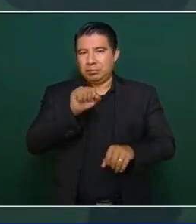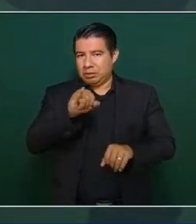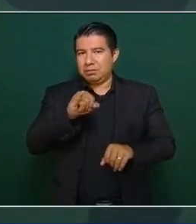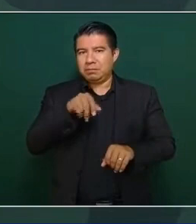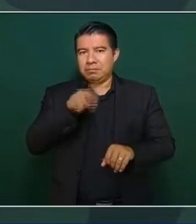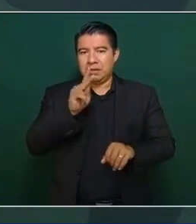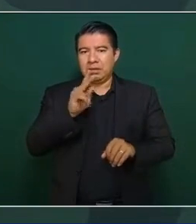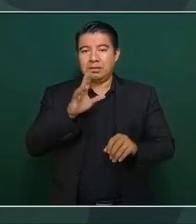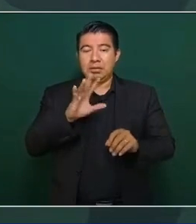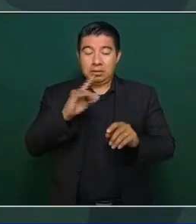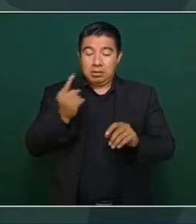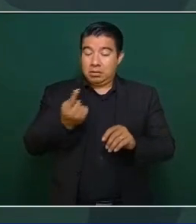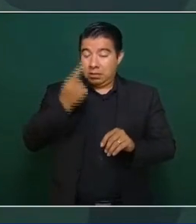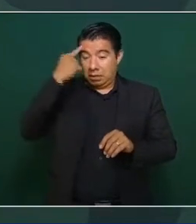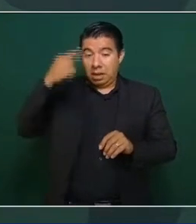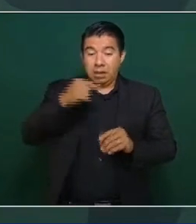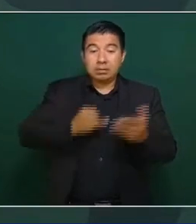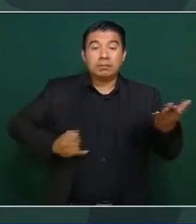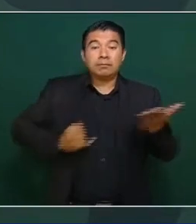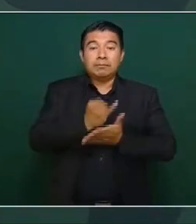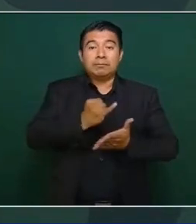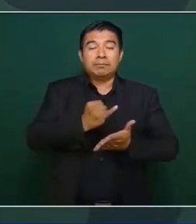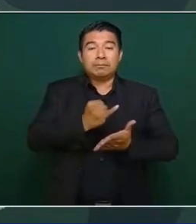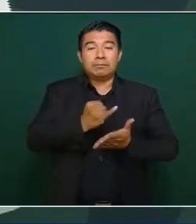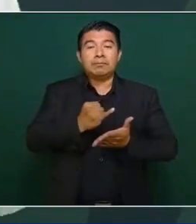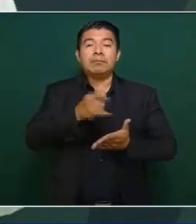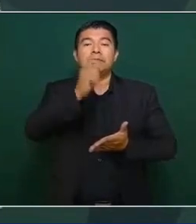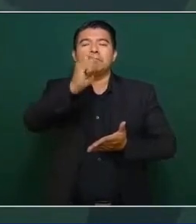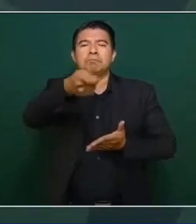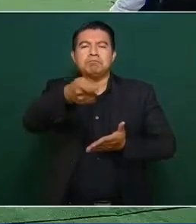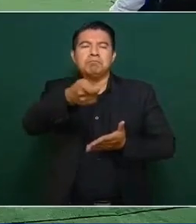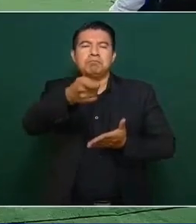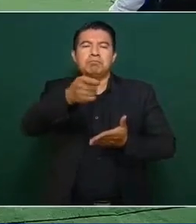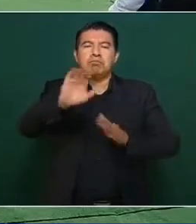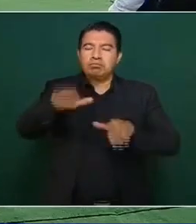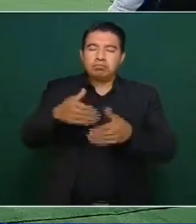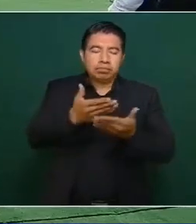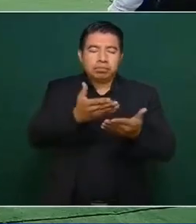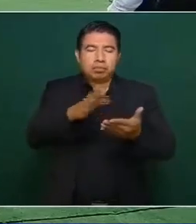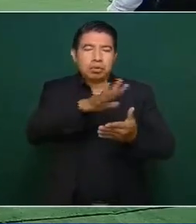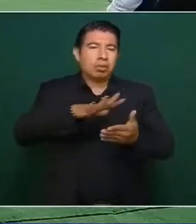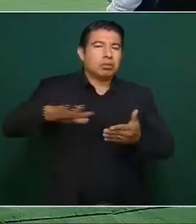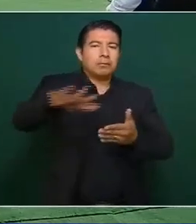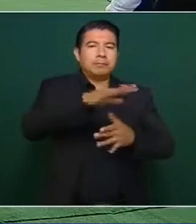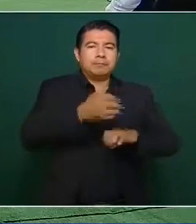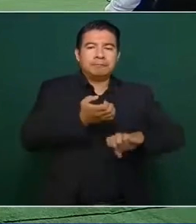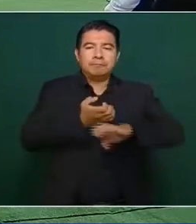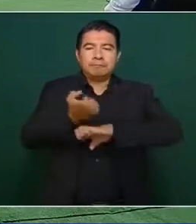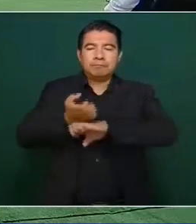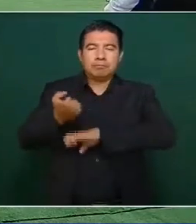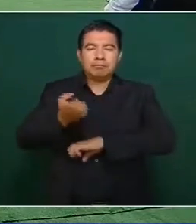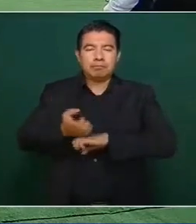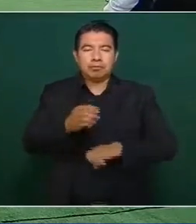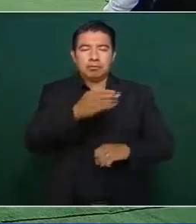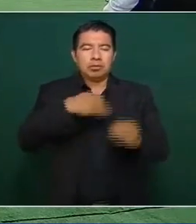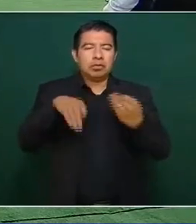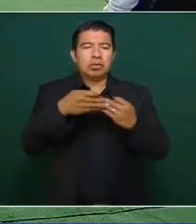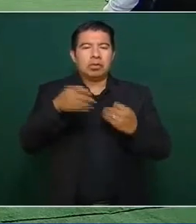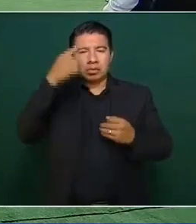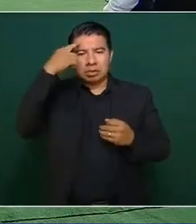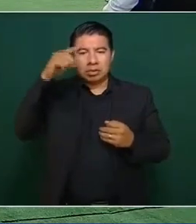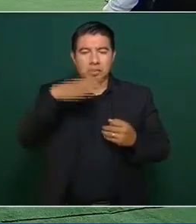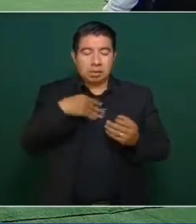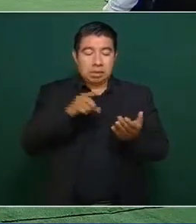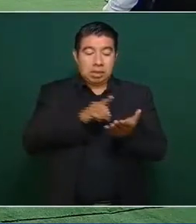fue cuando se toma la decisión de que los estados renuncian a